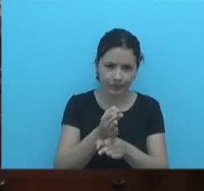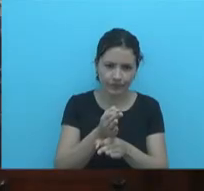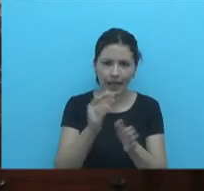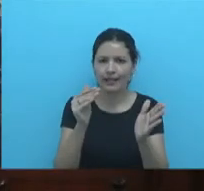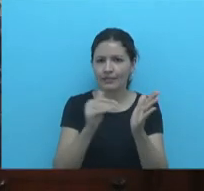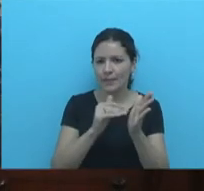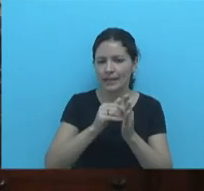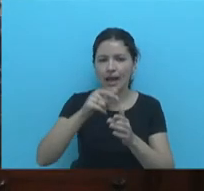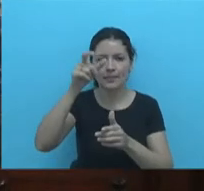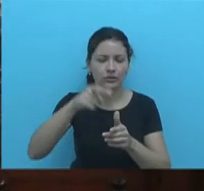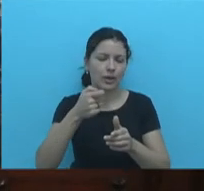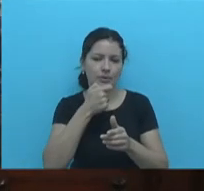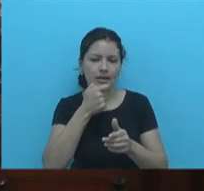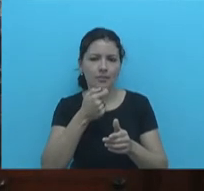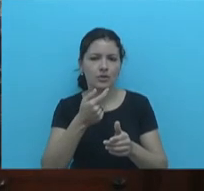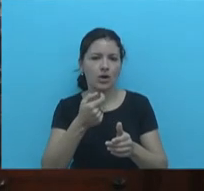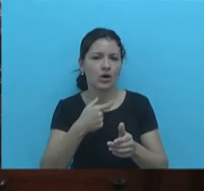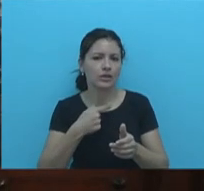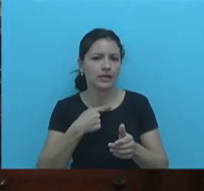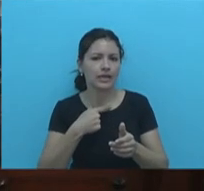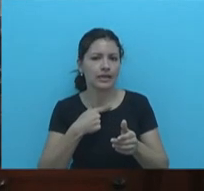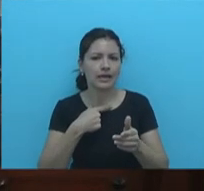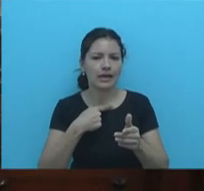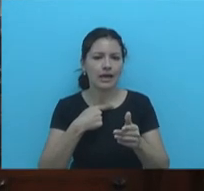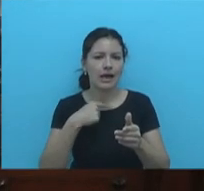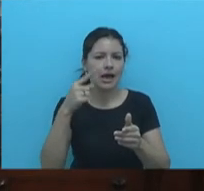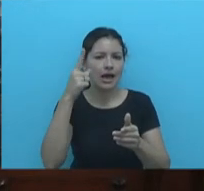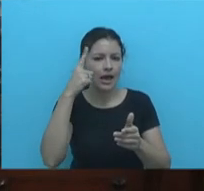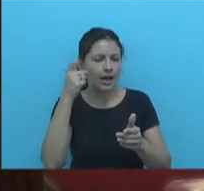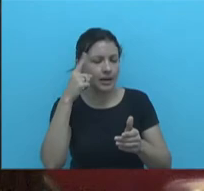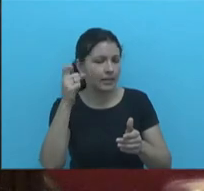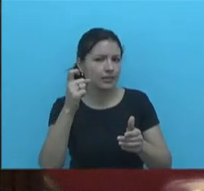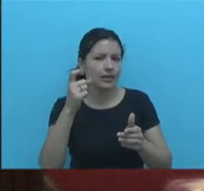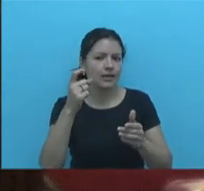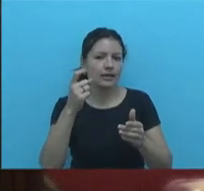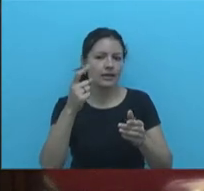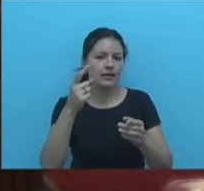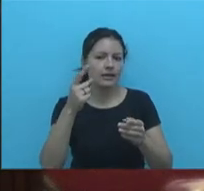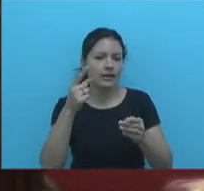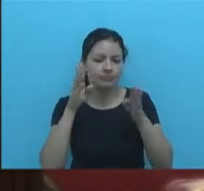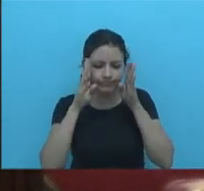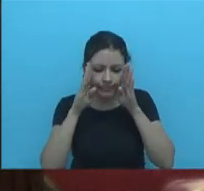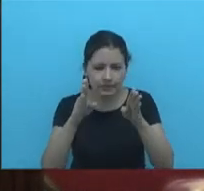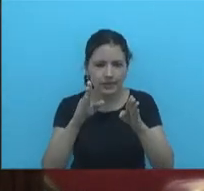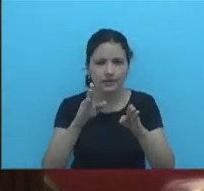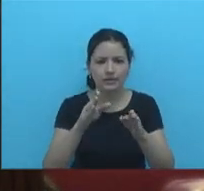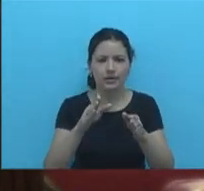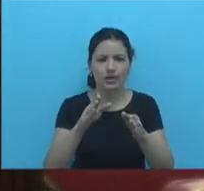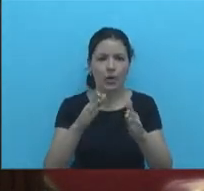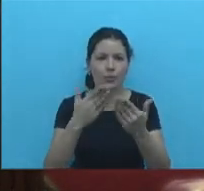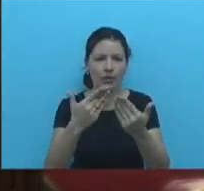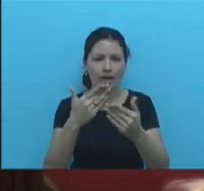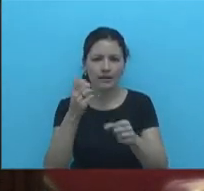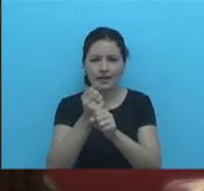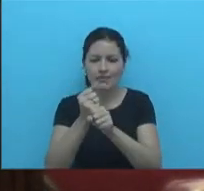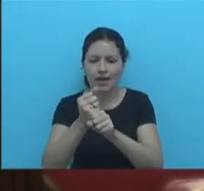Si necesita capacitarse en algo para conseguir un trabajo, su objetivo, su mira va a estar en eso. Si capaz que uno lo hace por gusto,